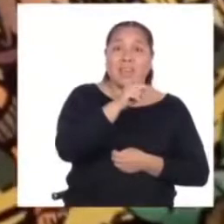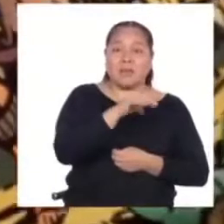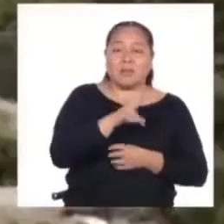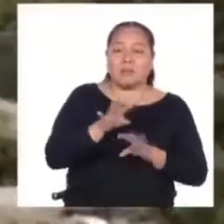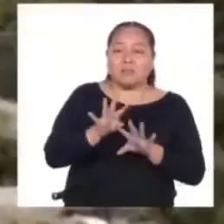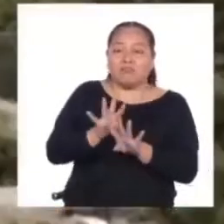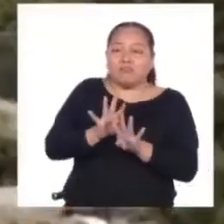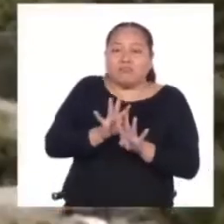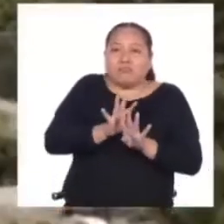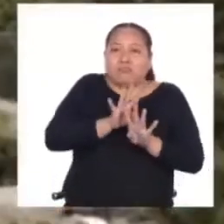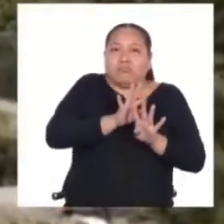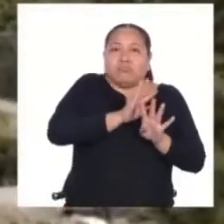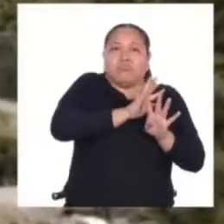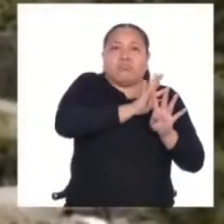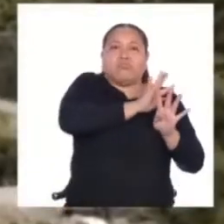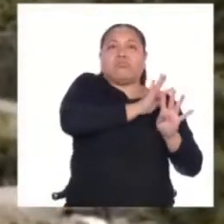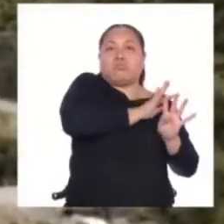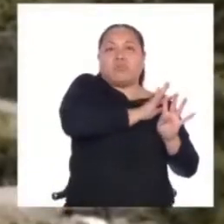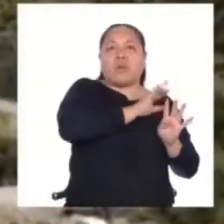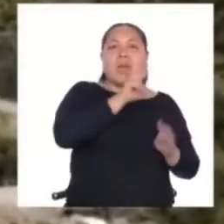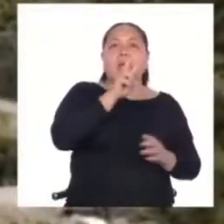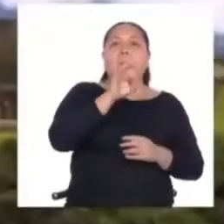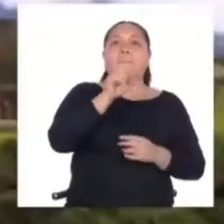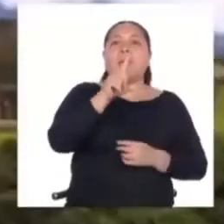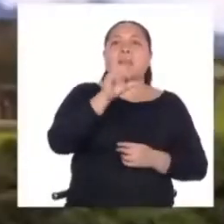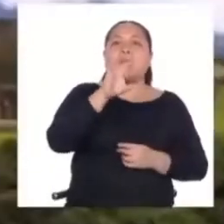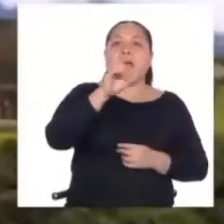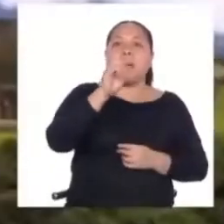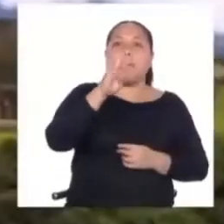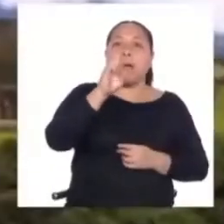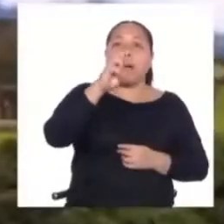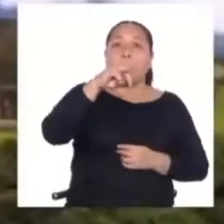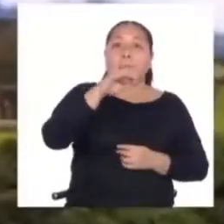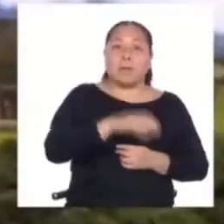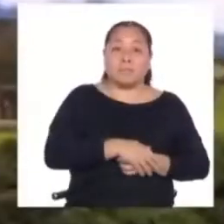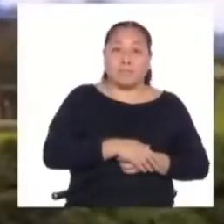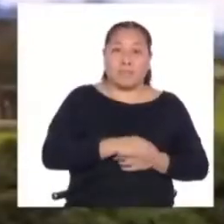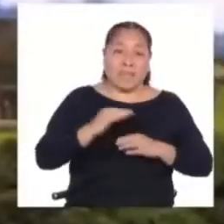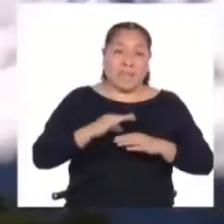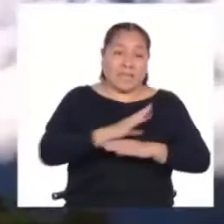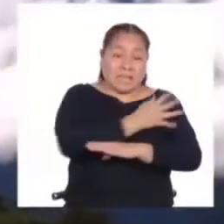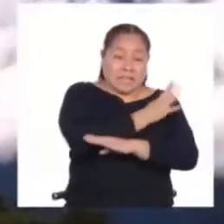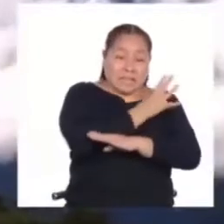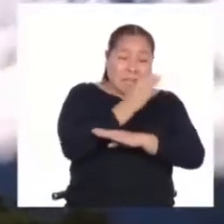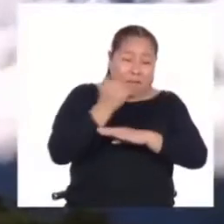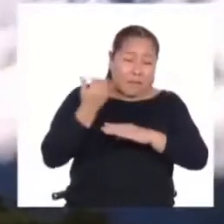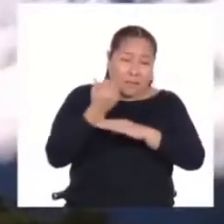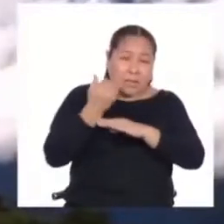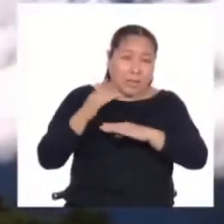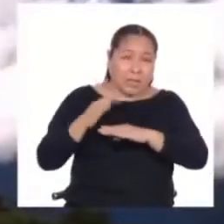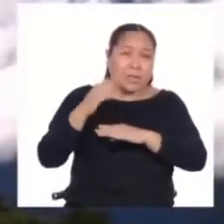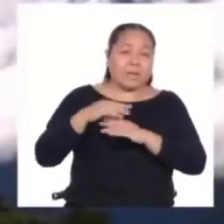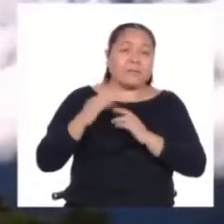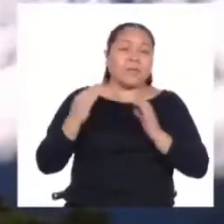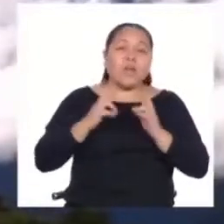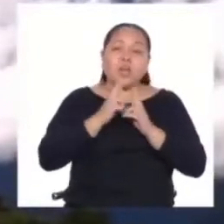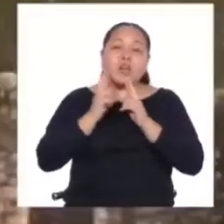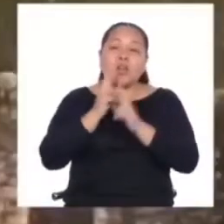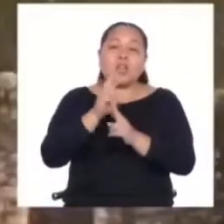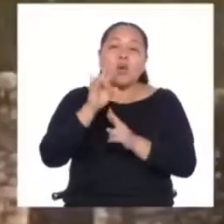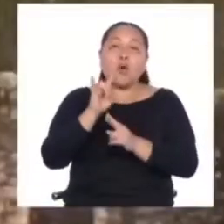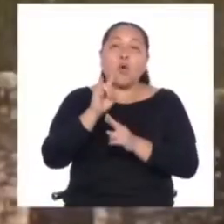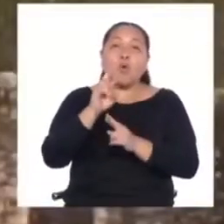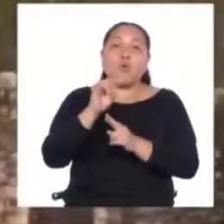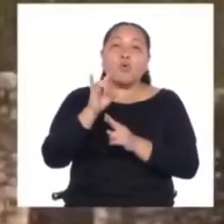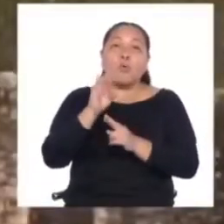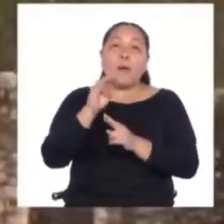Vilcabamba. Vilcabamba se ubica en la ceja de selva, al noreste del Cusco, entre los ríos Urubamba